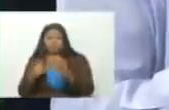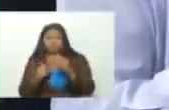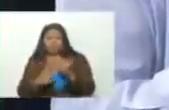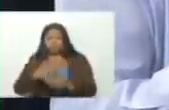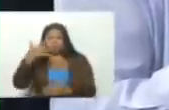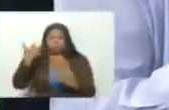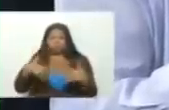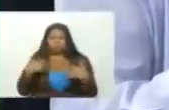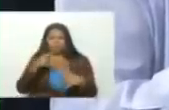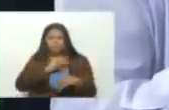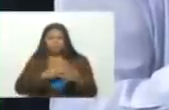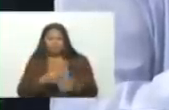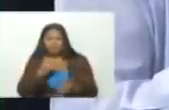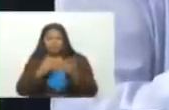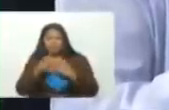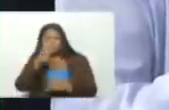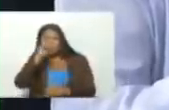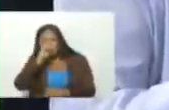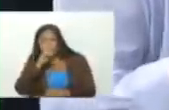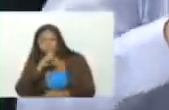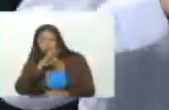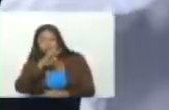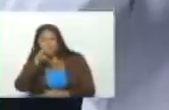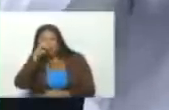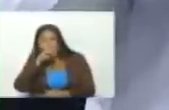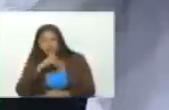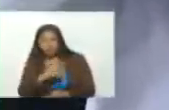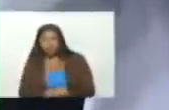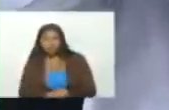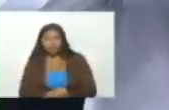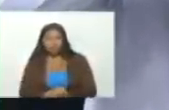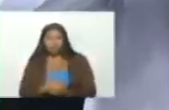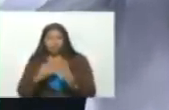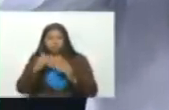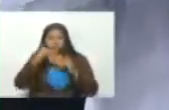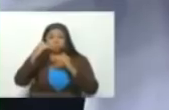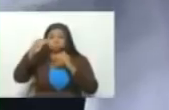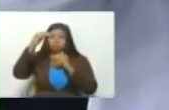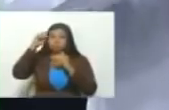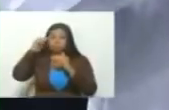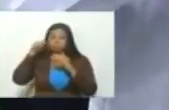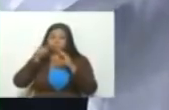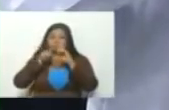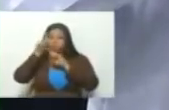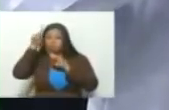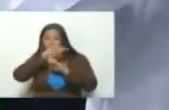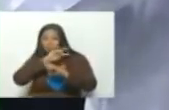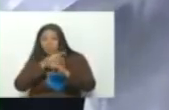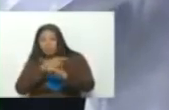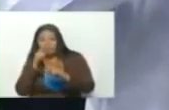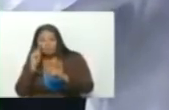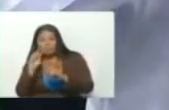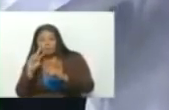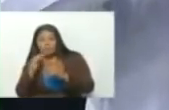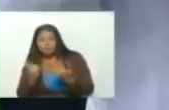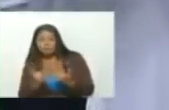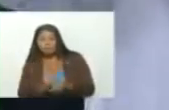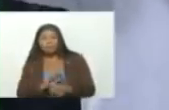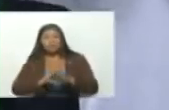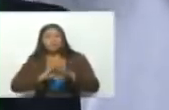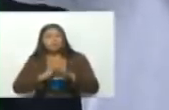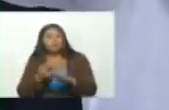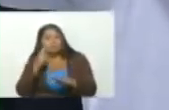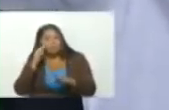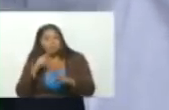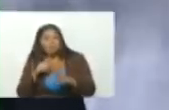inflación de los últimos 40 años, y la inflación viene subiendo y va a repuntar con motivo de esto, porque